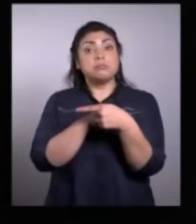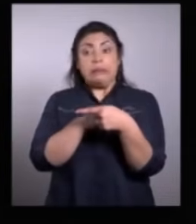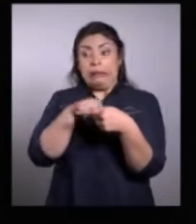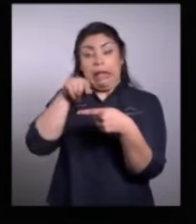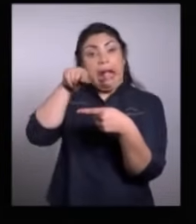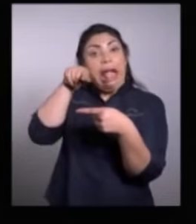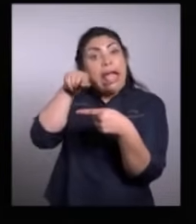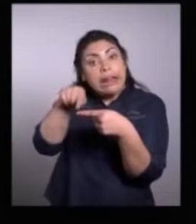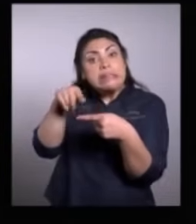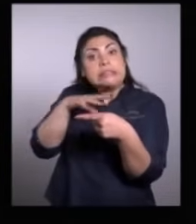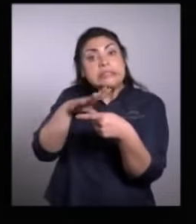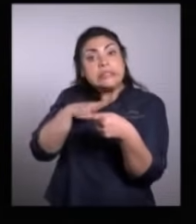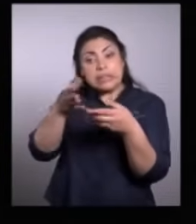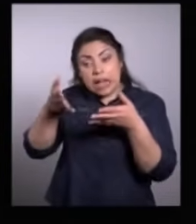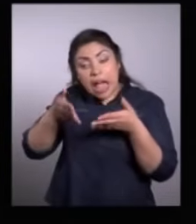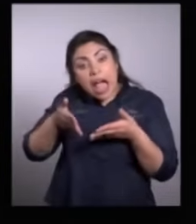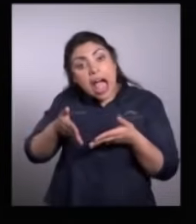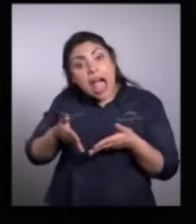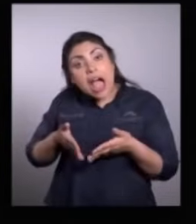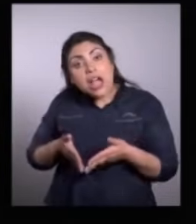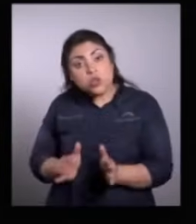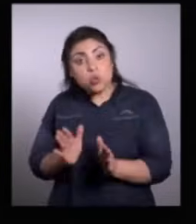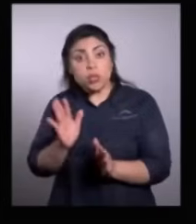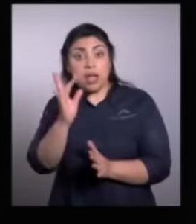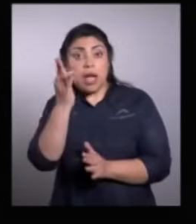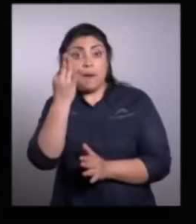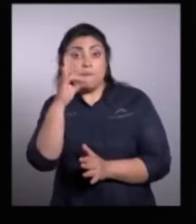enferma de muerte